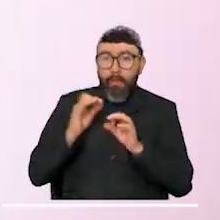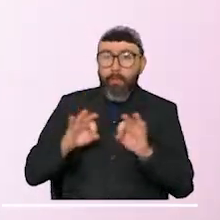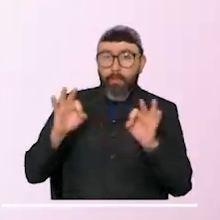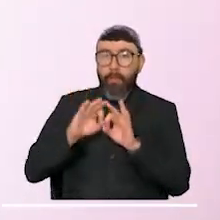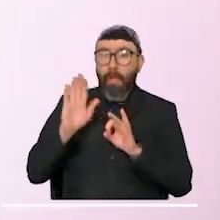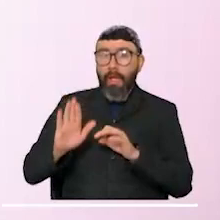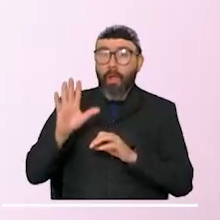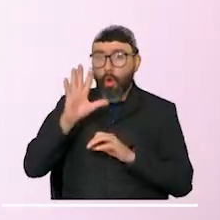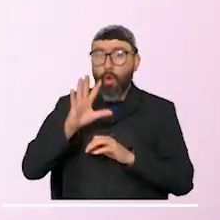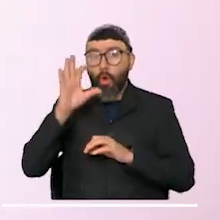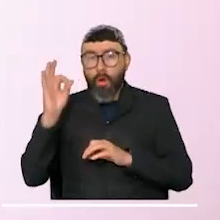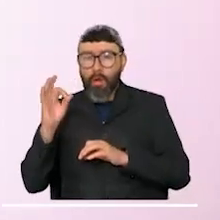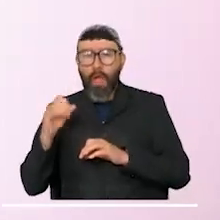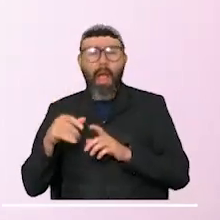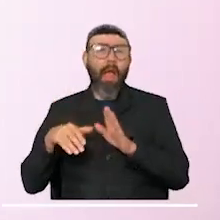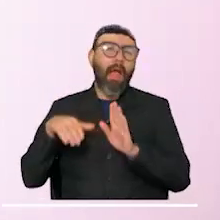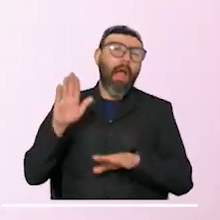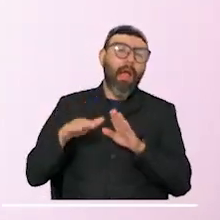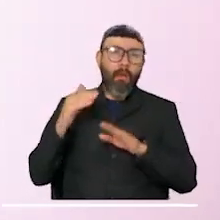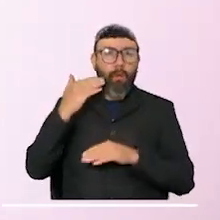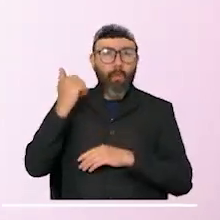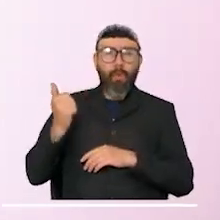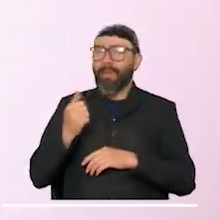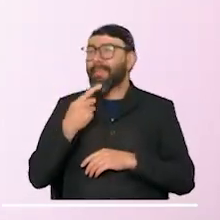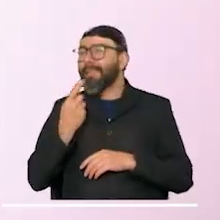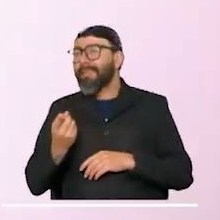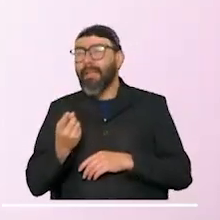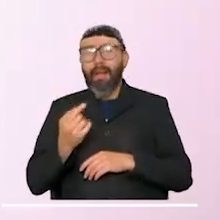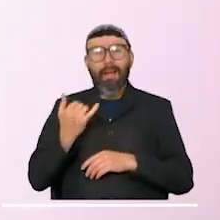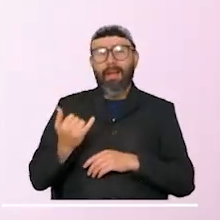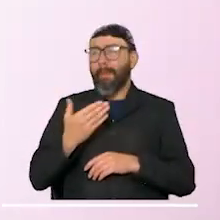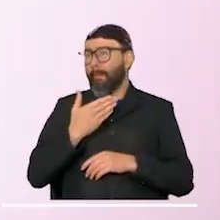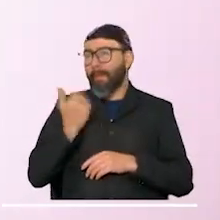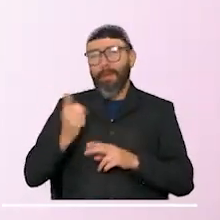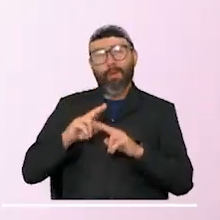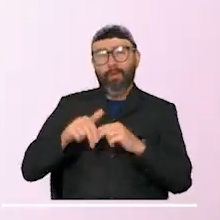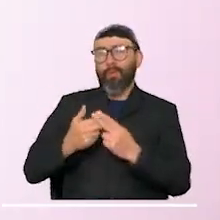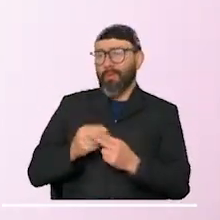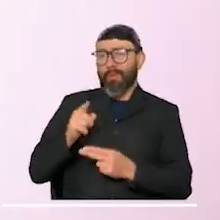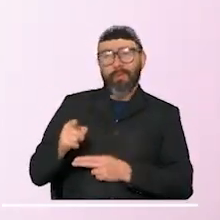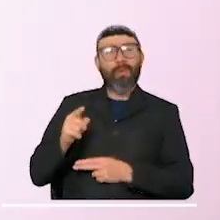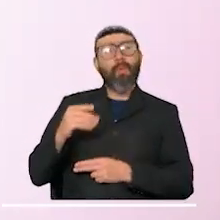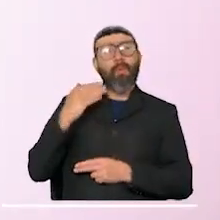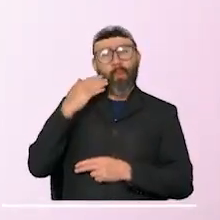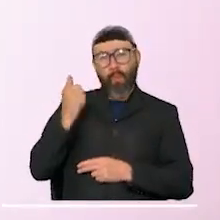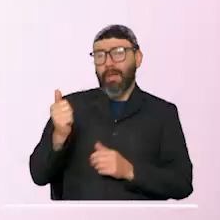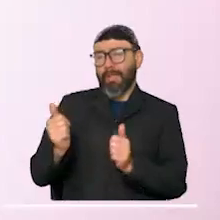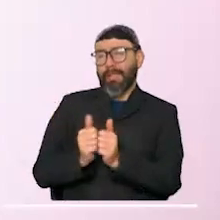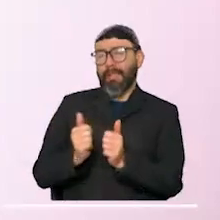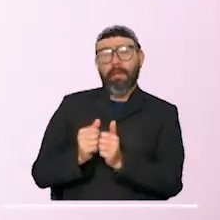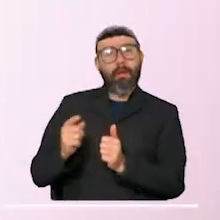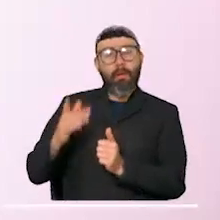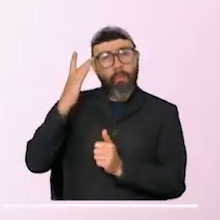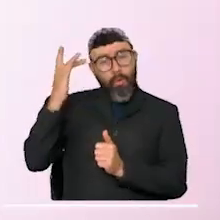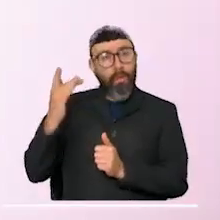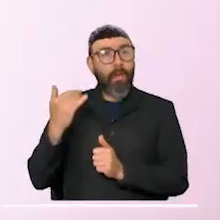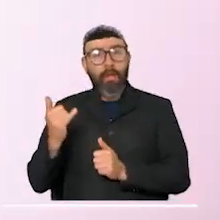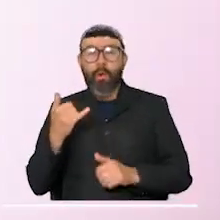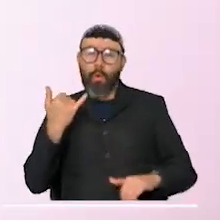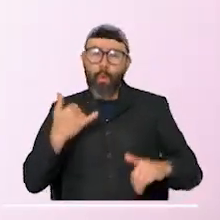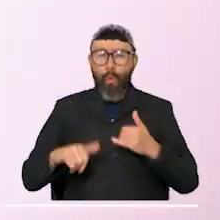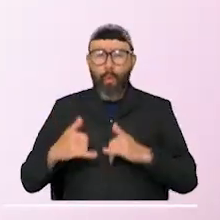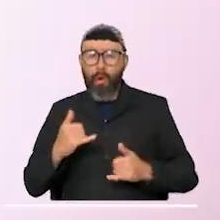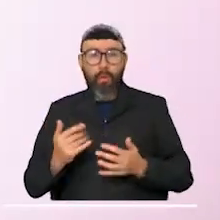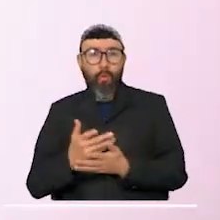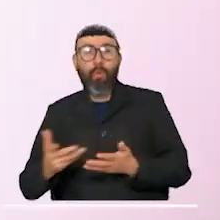hombres y es porque muchas veces algunas mujeres prefieren tener relaciones con otras mujeres y es porque hay mucho más juego y hay mucho más preámbulo